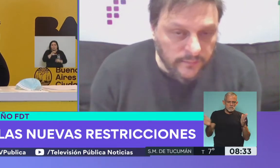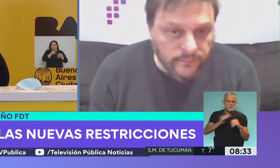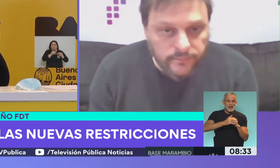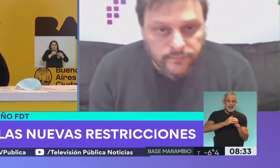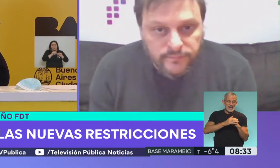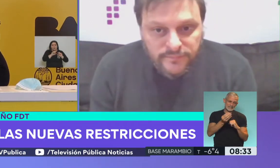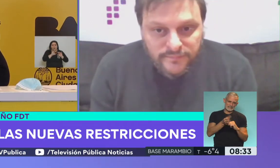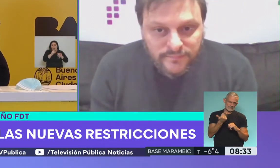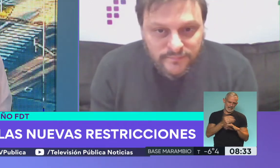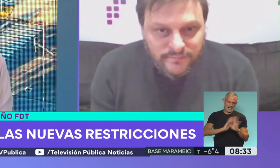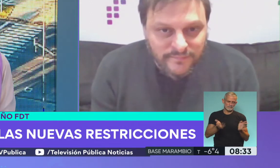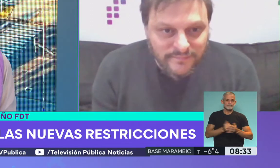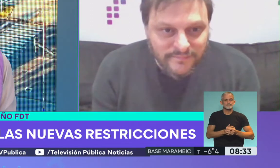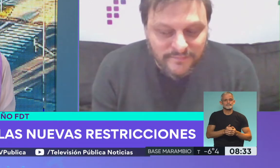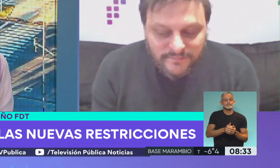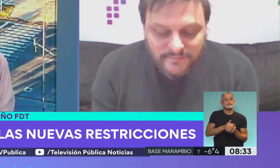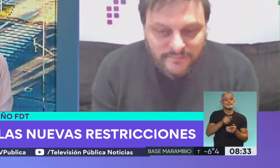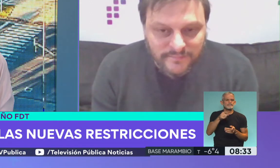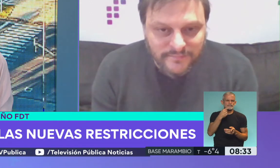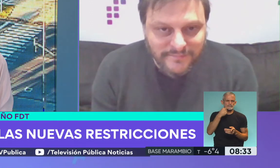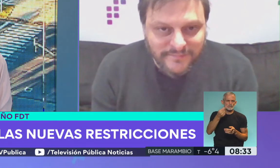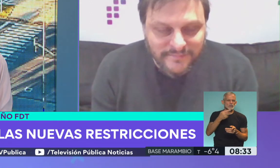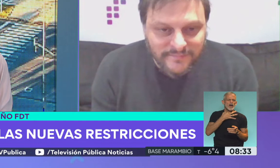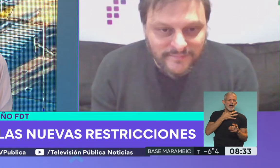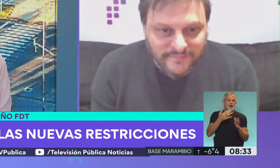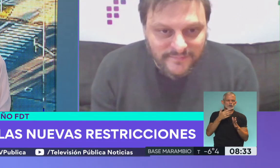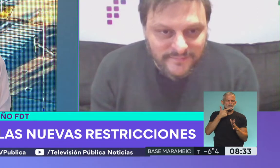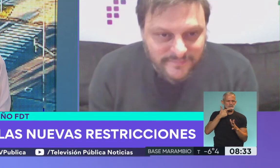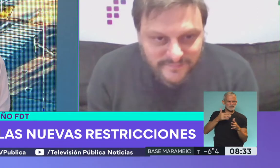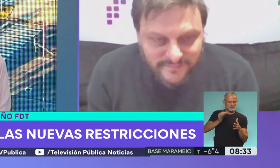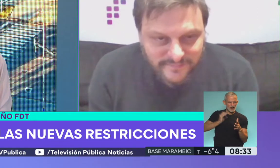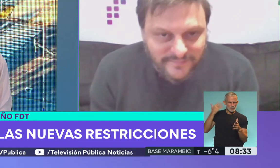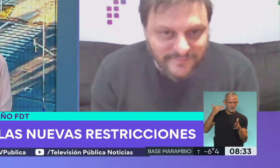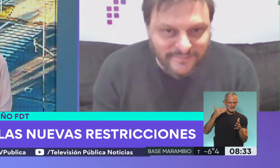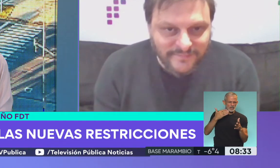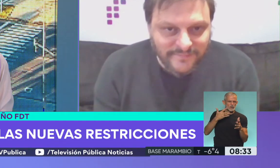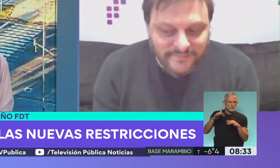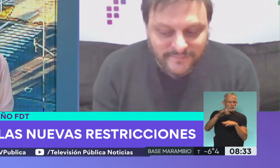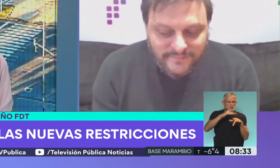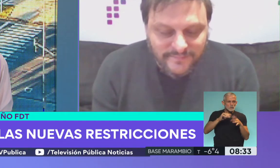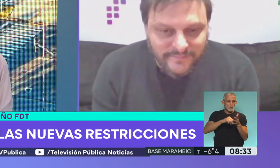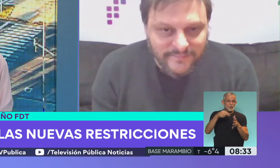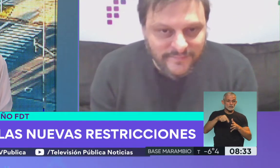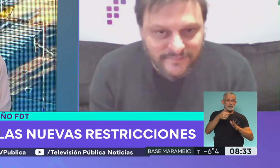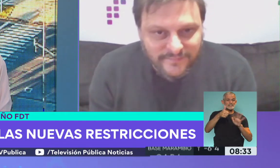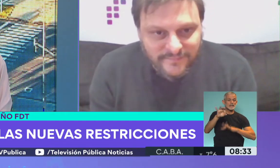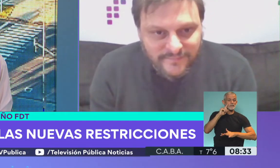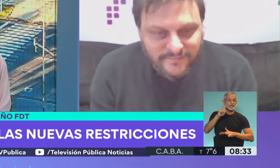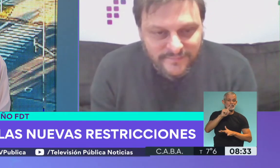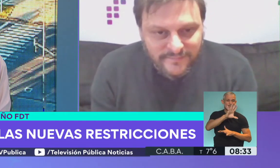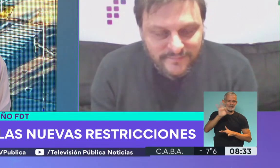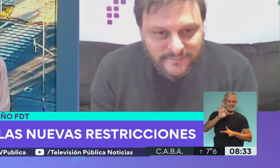Rodríguez Larreta. Ahora, Santoro, hacia agosto, septiembre del año pasado se hablaba en la Ciudad de Buenos Aires de 6.500